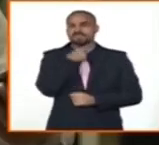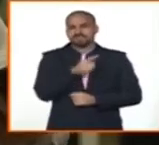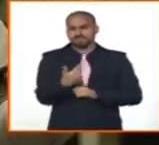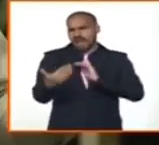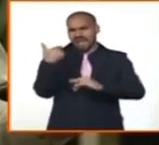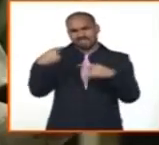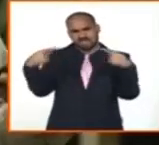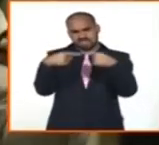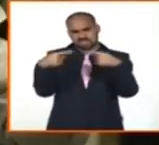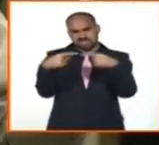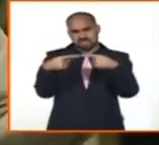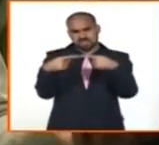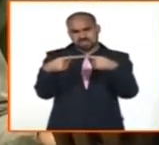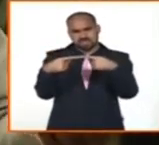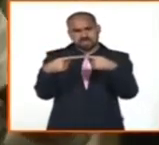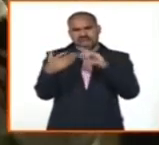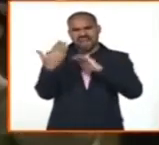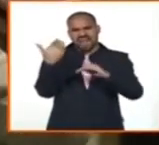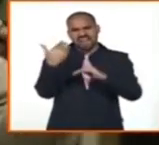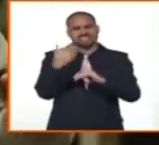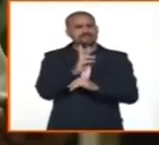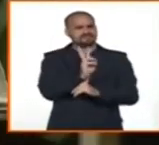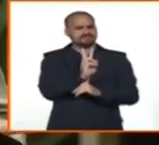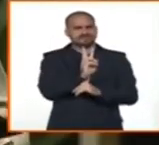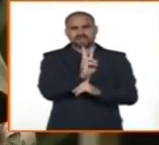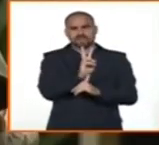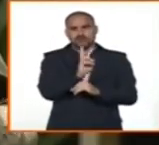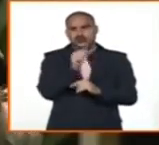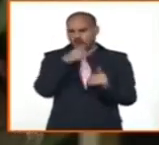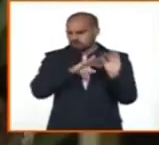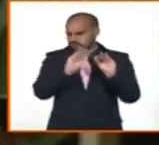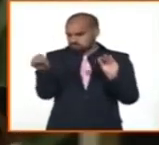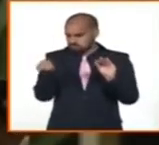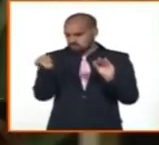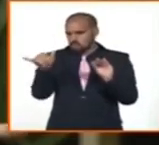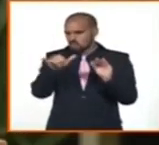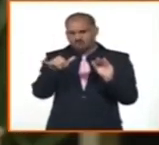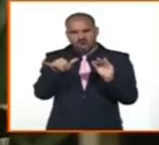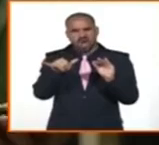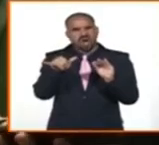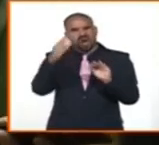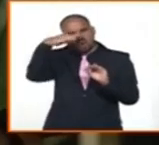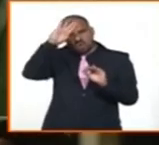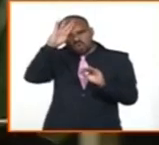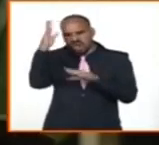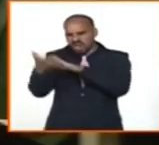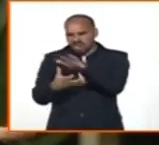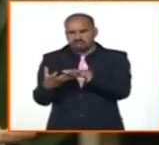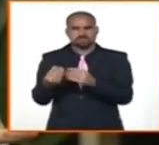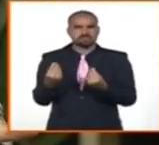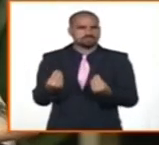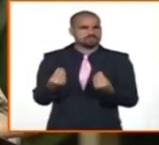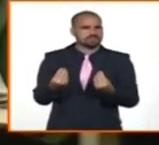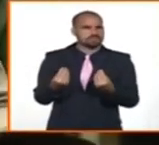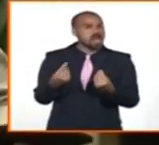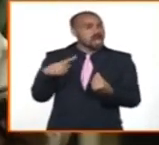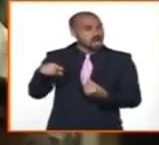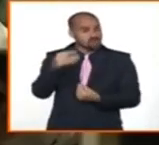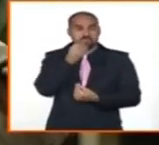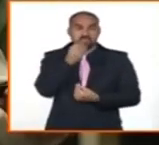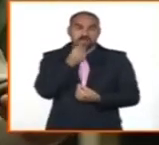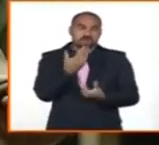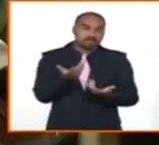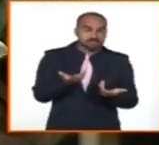pasó de Venezuela a Cuba, ¿no? Con la misma lógica, la misma ensañamiento, y eso causa un efecto en